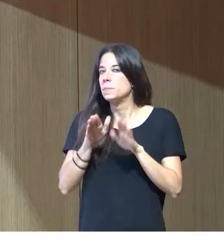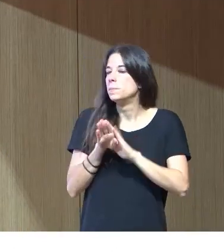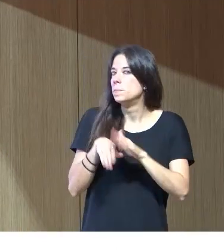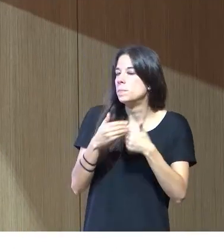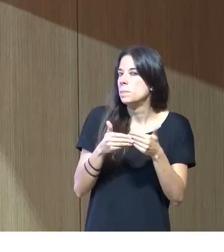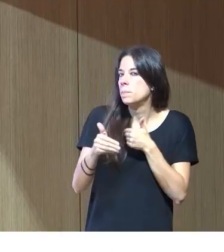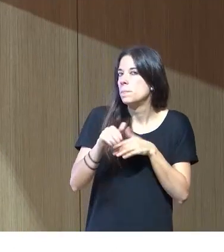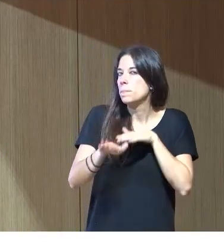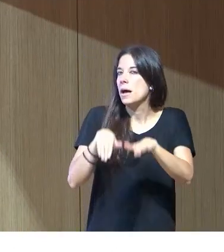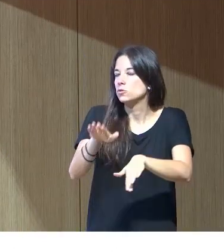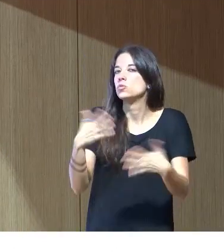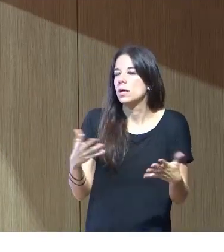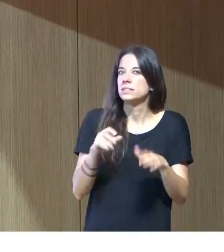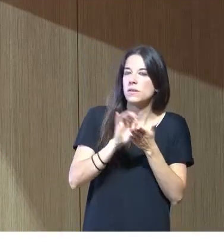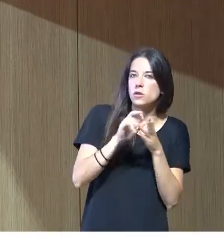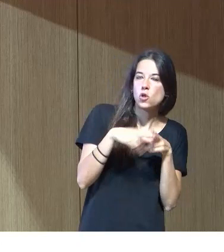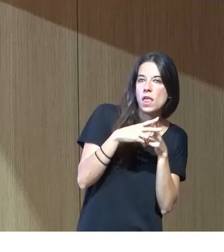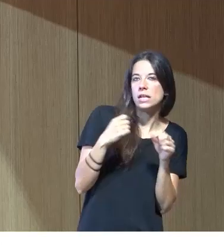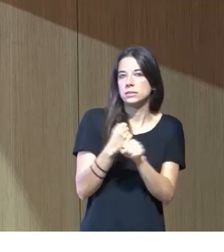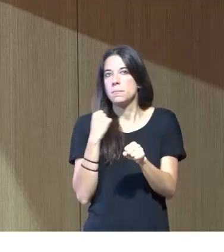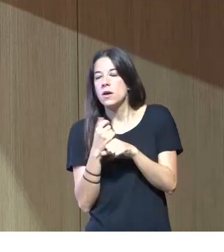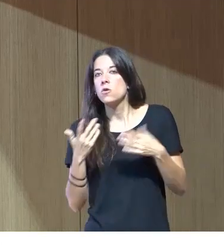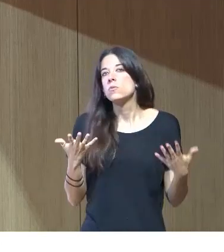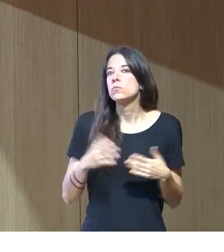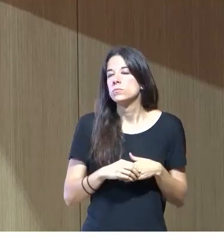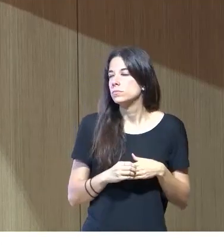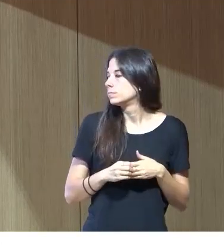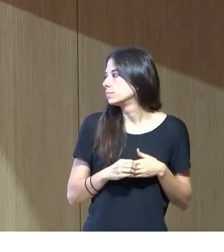tu tu Point para esto